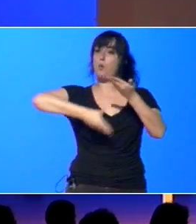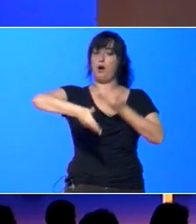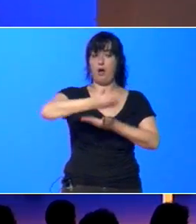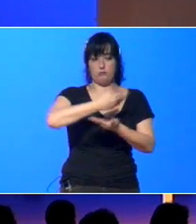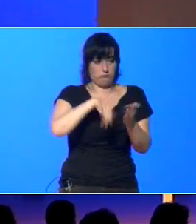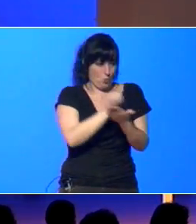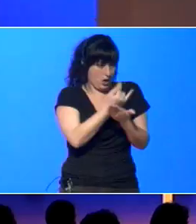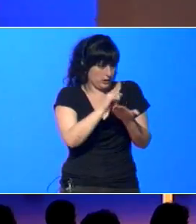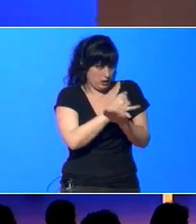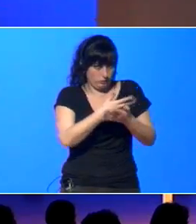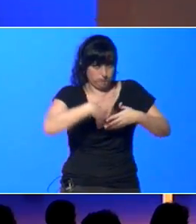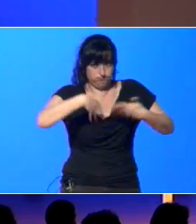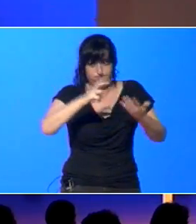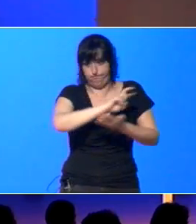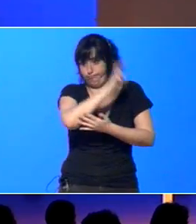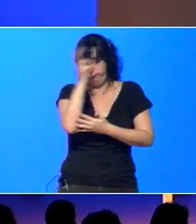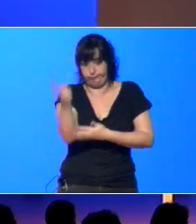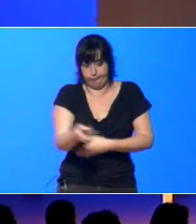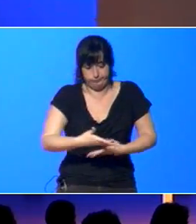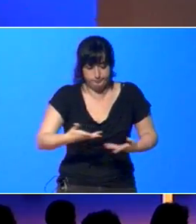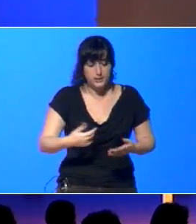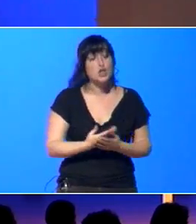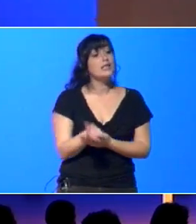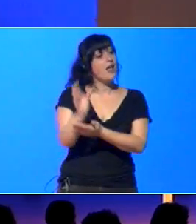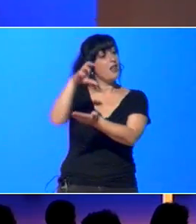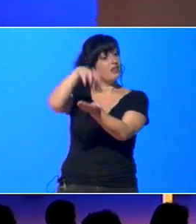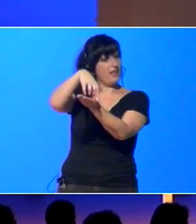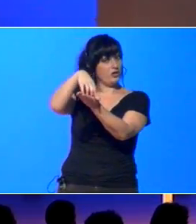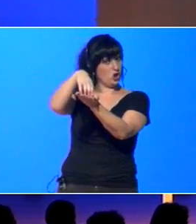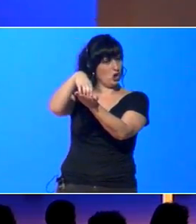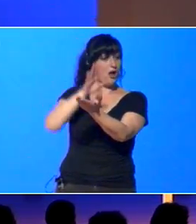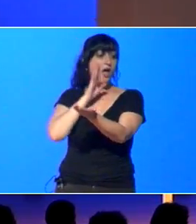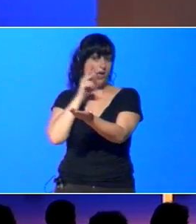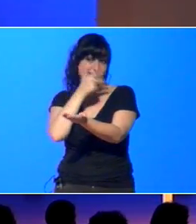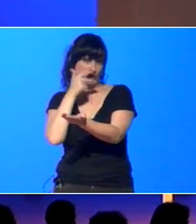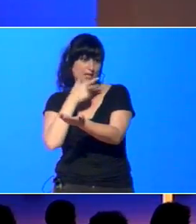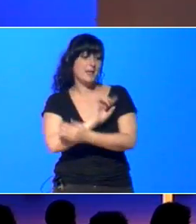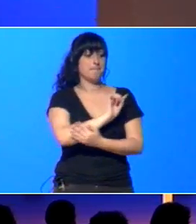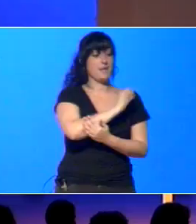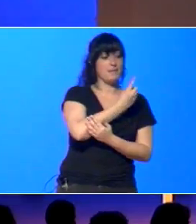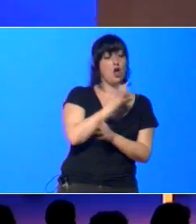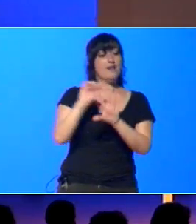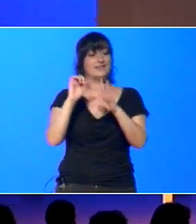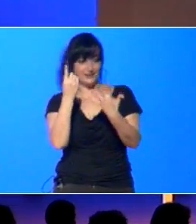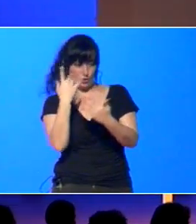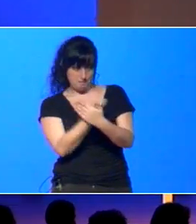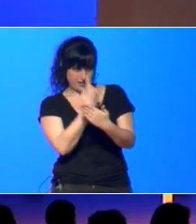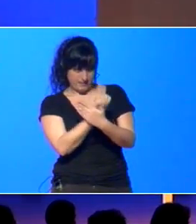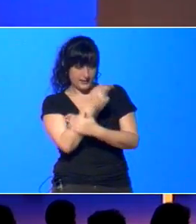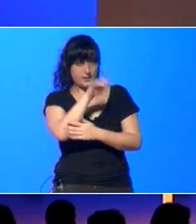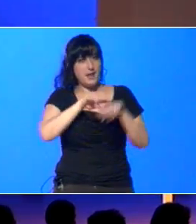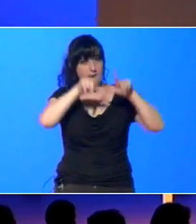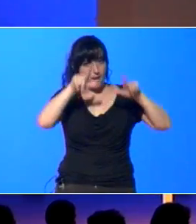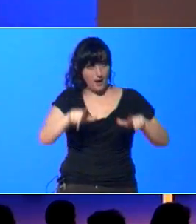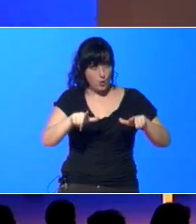Y entonces pusieron, era el centro Bizarain, es un alumnado de primero a sexto, o sea, es primaria, y tiene un aula de educación especial, un aula